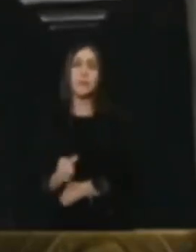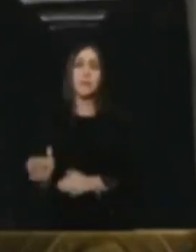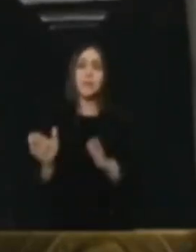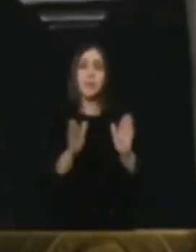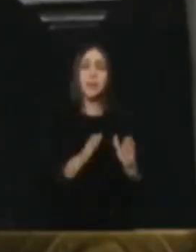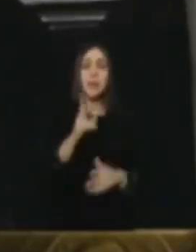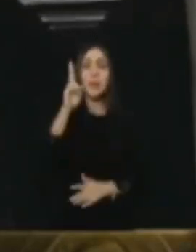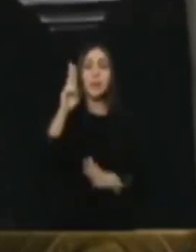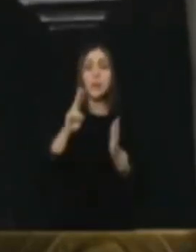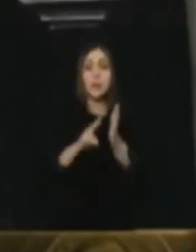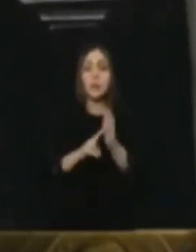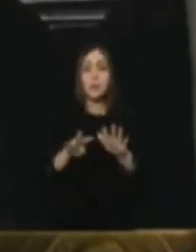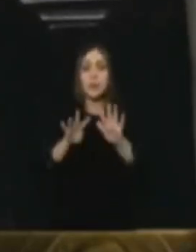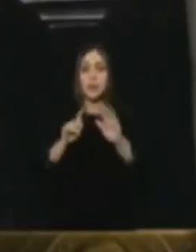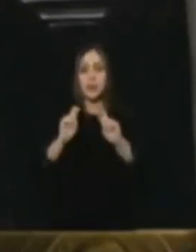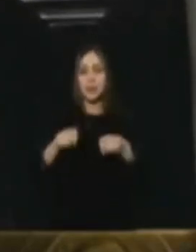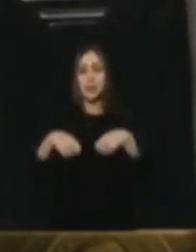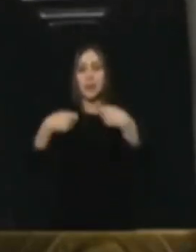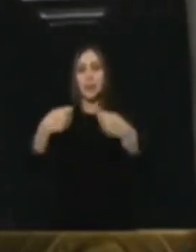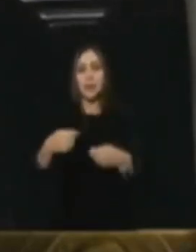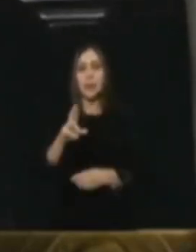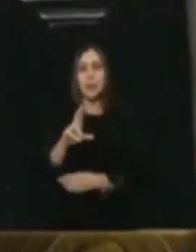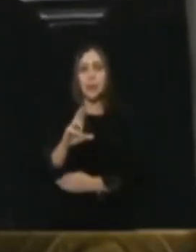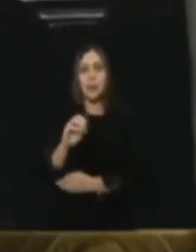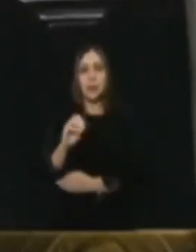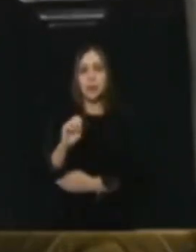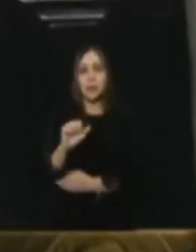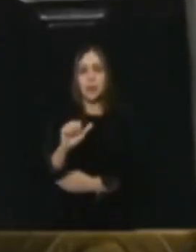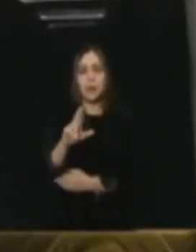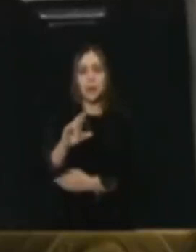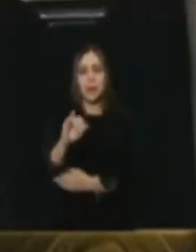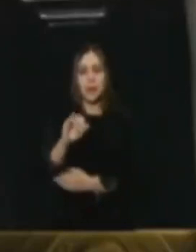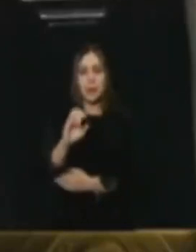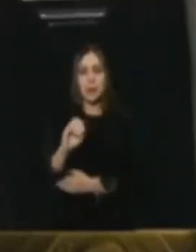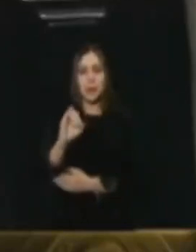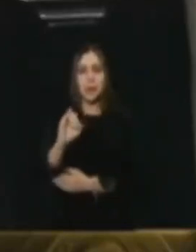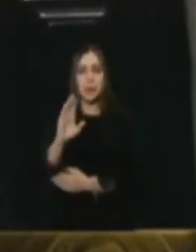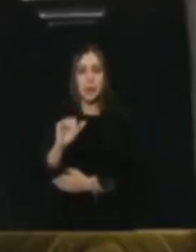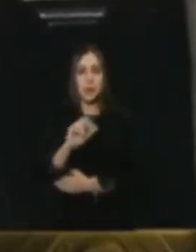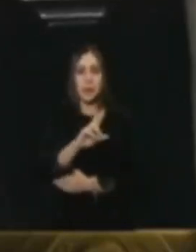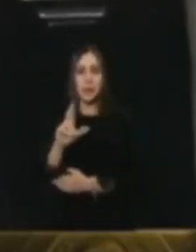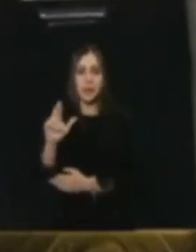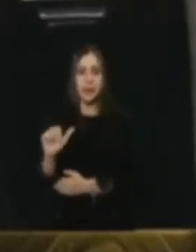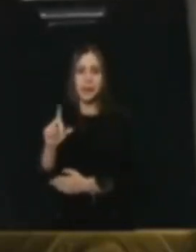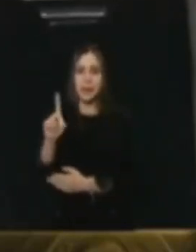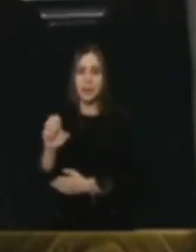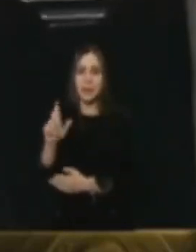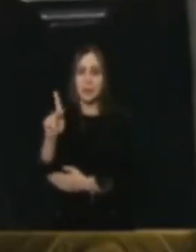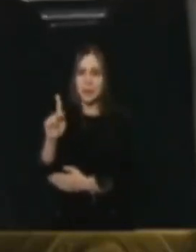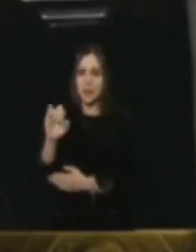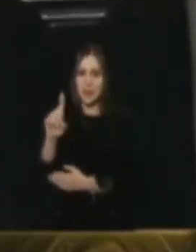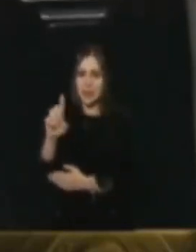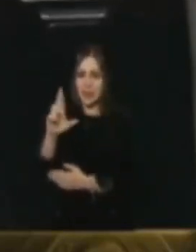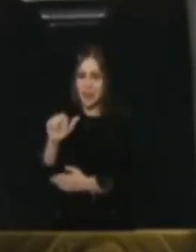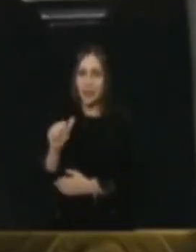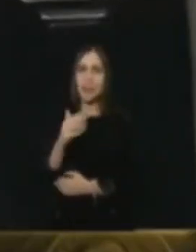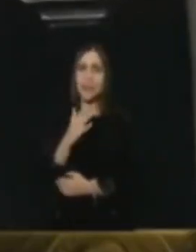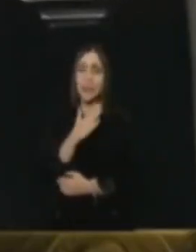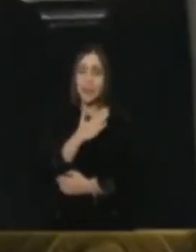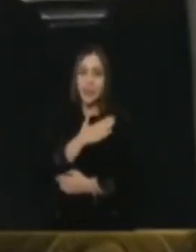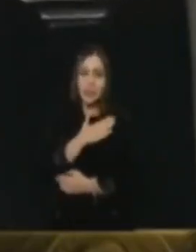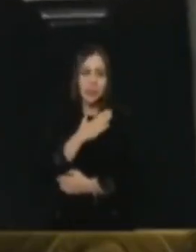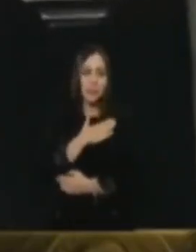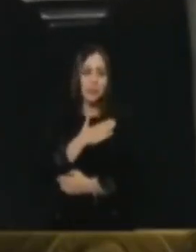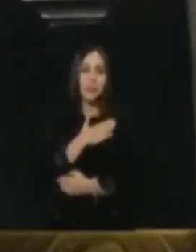a Rosario Ibarra de Piedra, a quien acompañé con